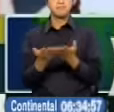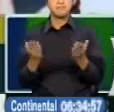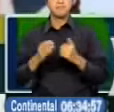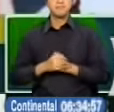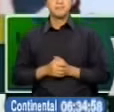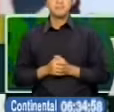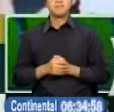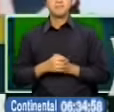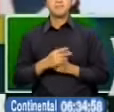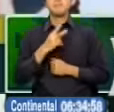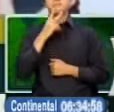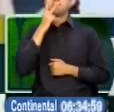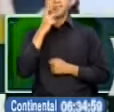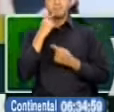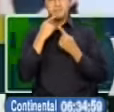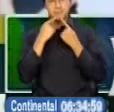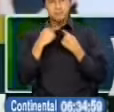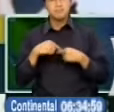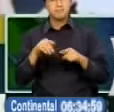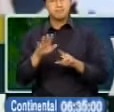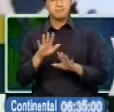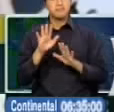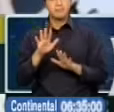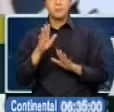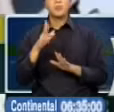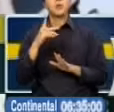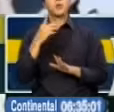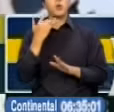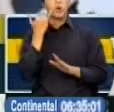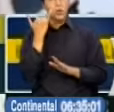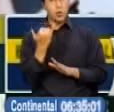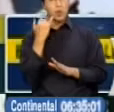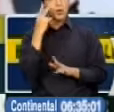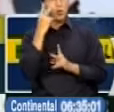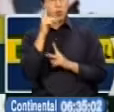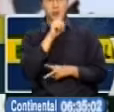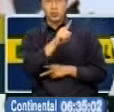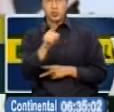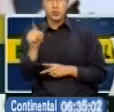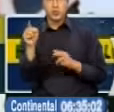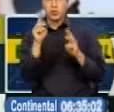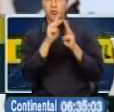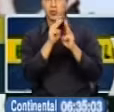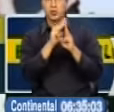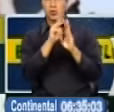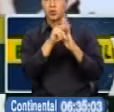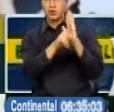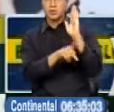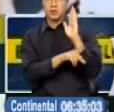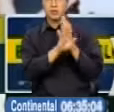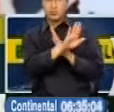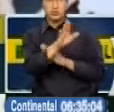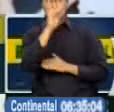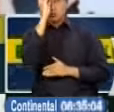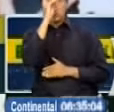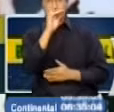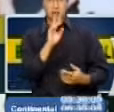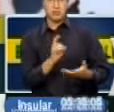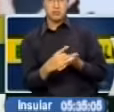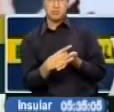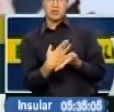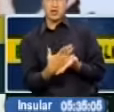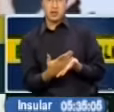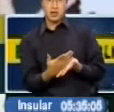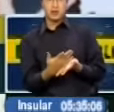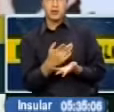respiro para decirles no quiero una vez más no quisiera